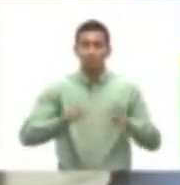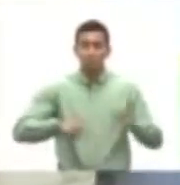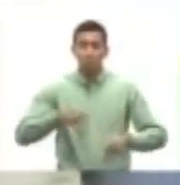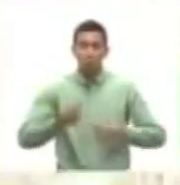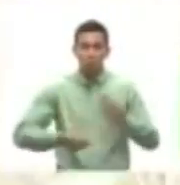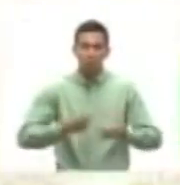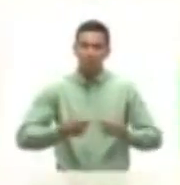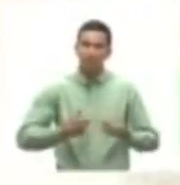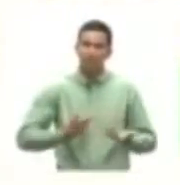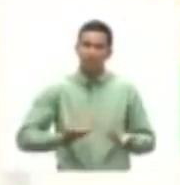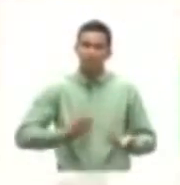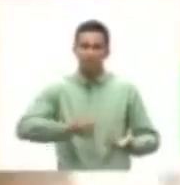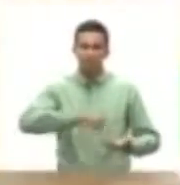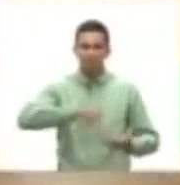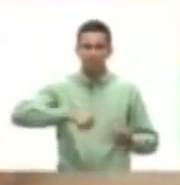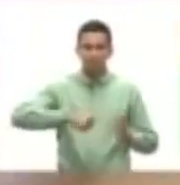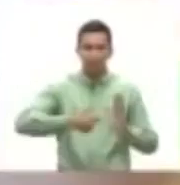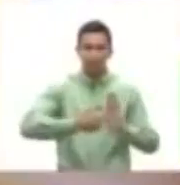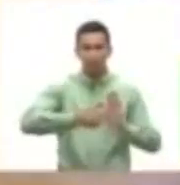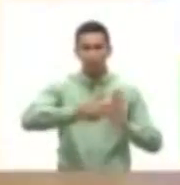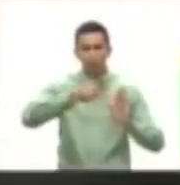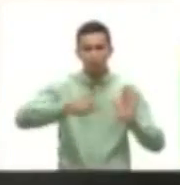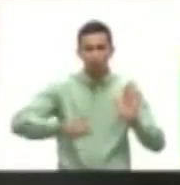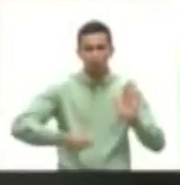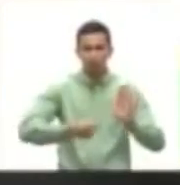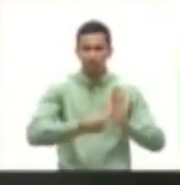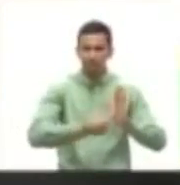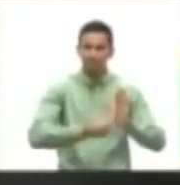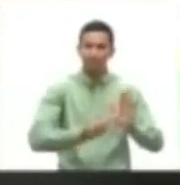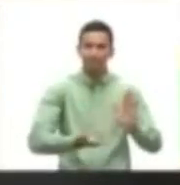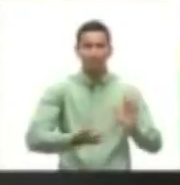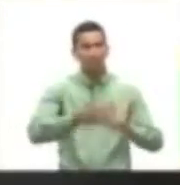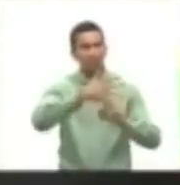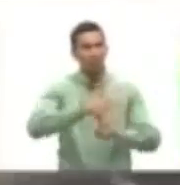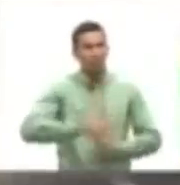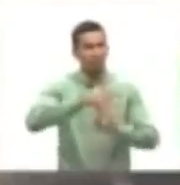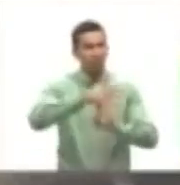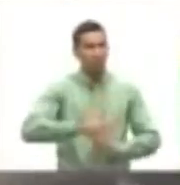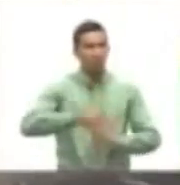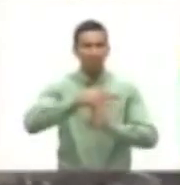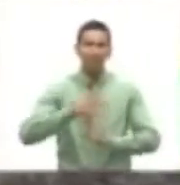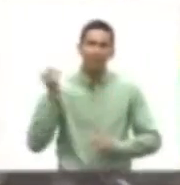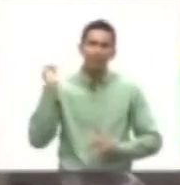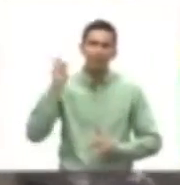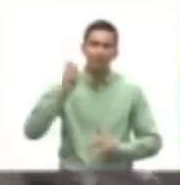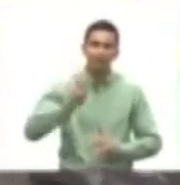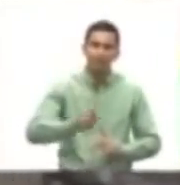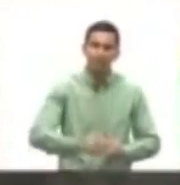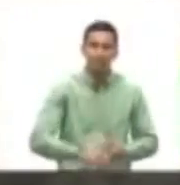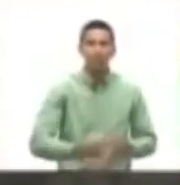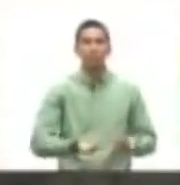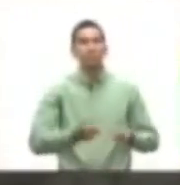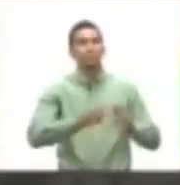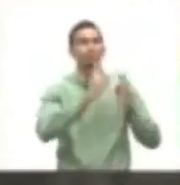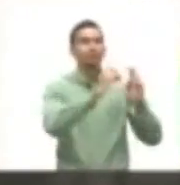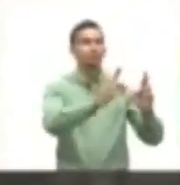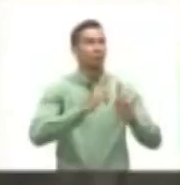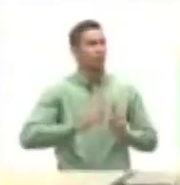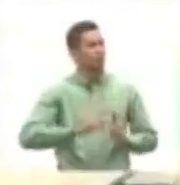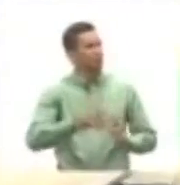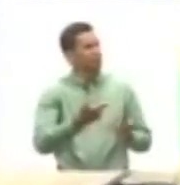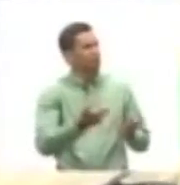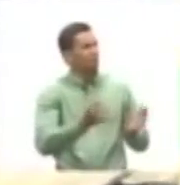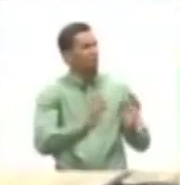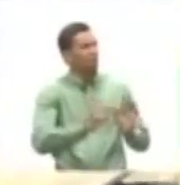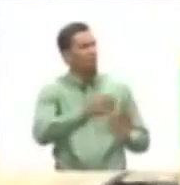de sus derechos constitucionales que se les han venido vulnerando por varios años. Y ante la respuesta negativa que han recibido por parte del